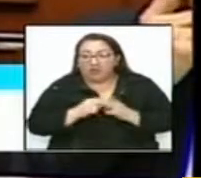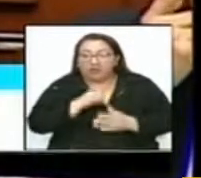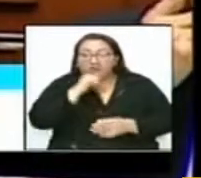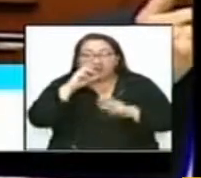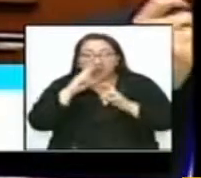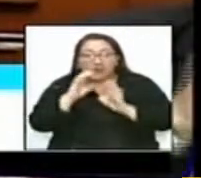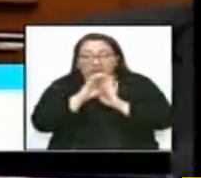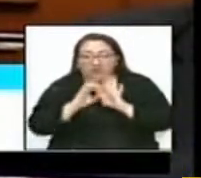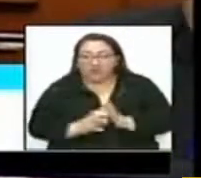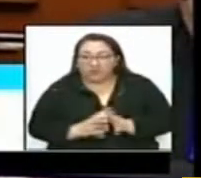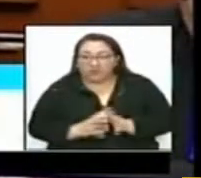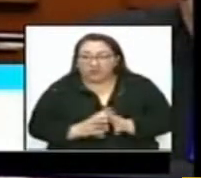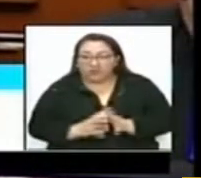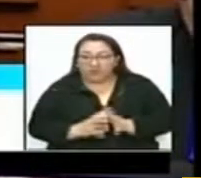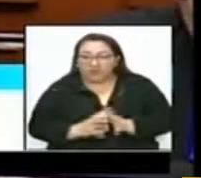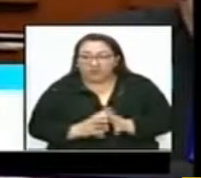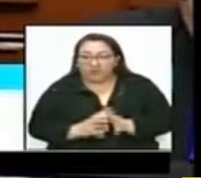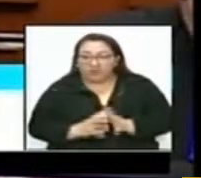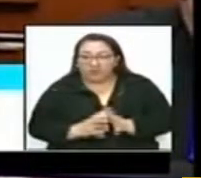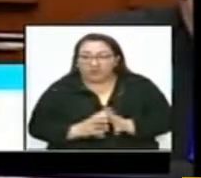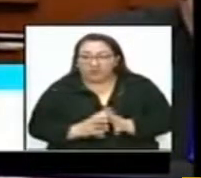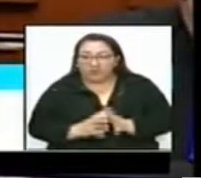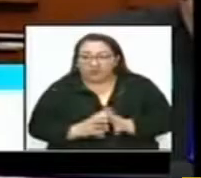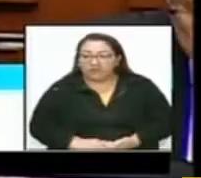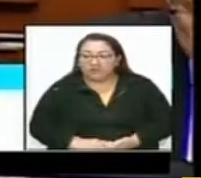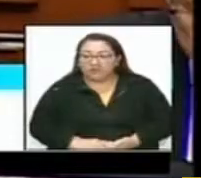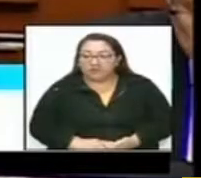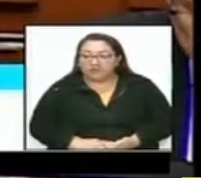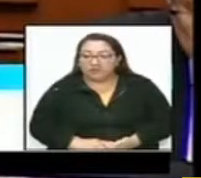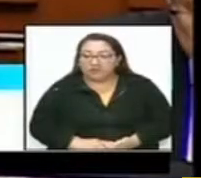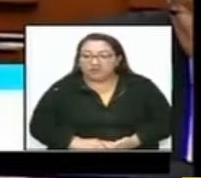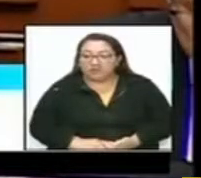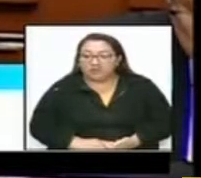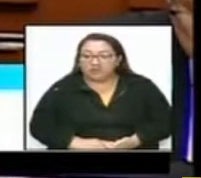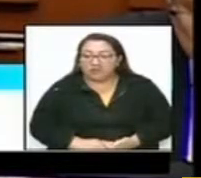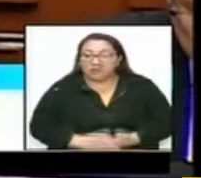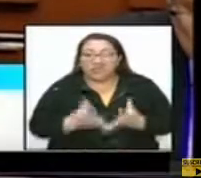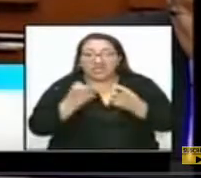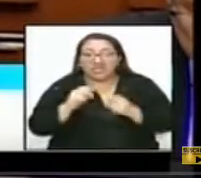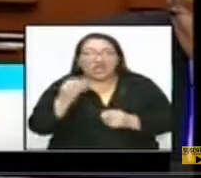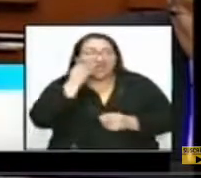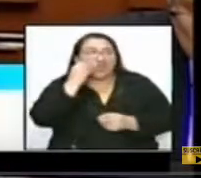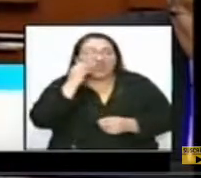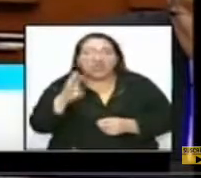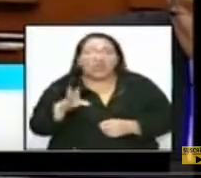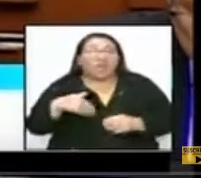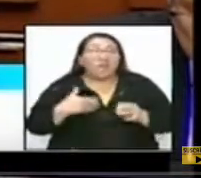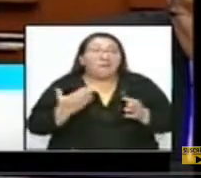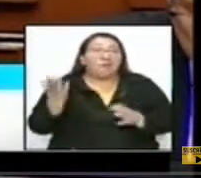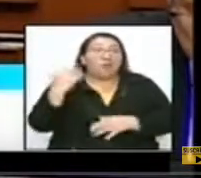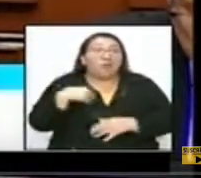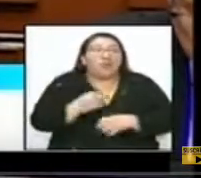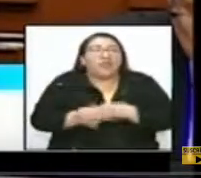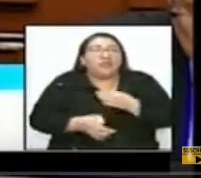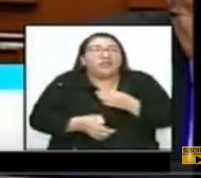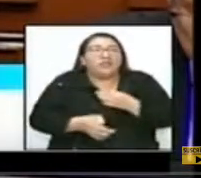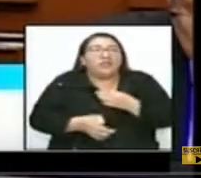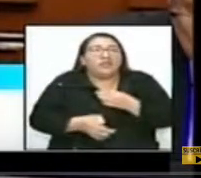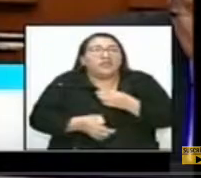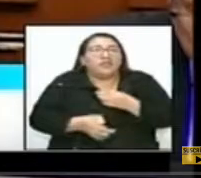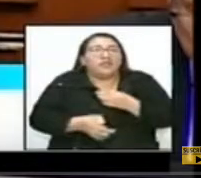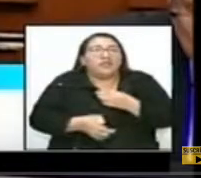infracción constitucional si se le ocurre esa tontería de decir voy a interpretar el voto de